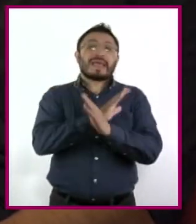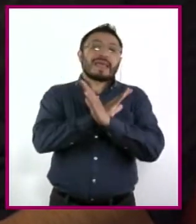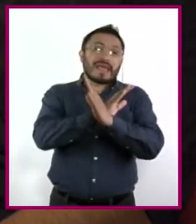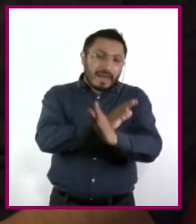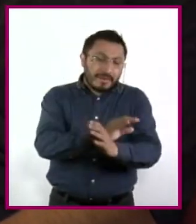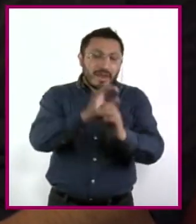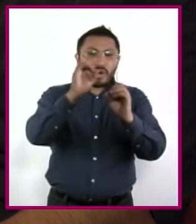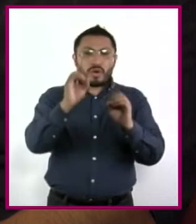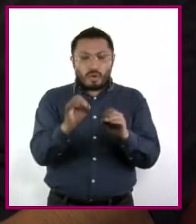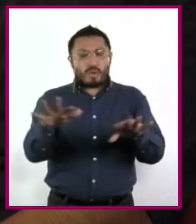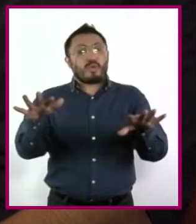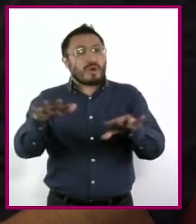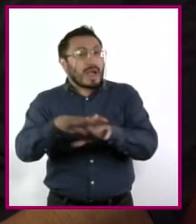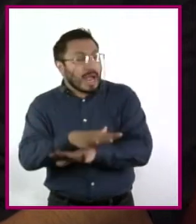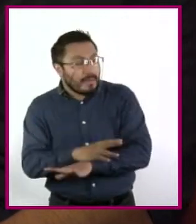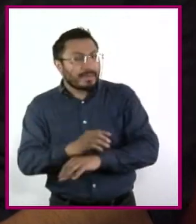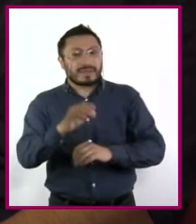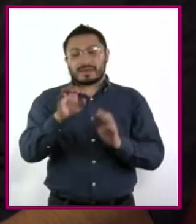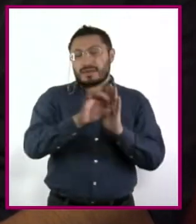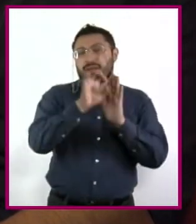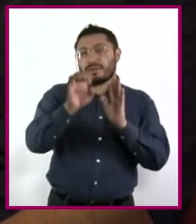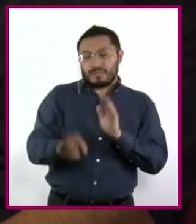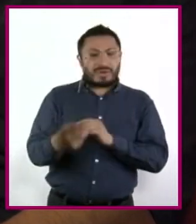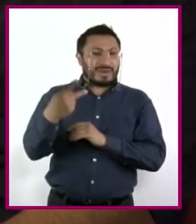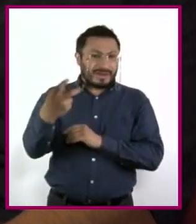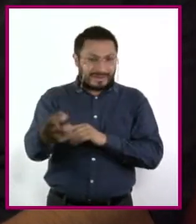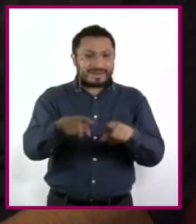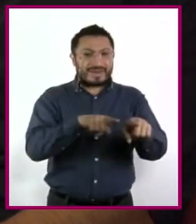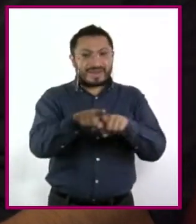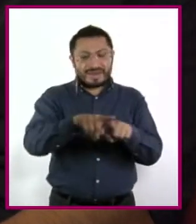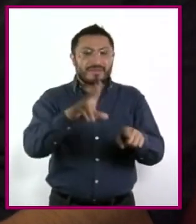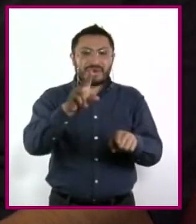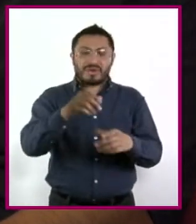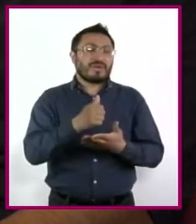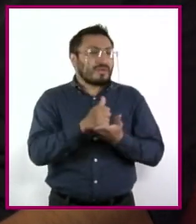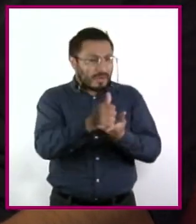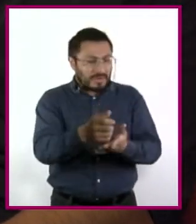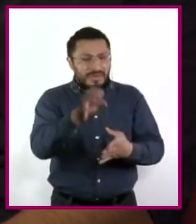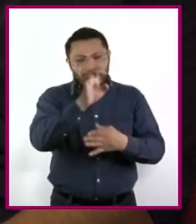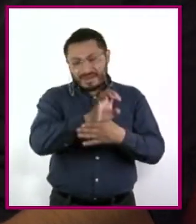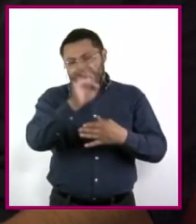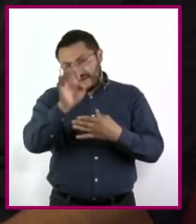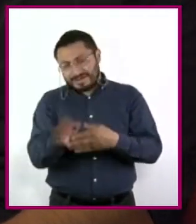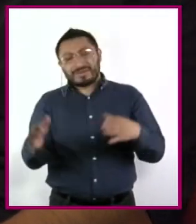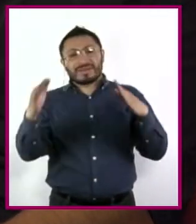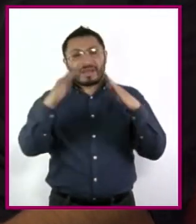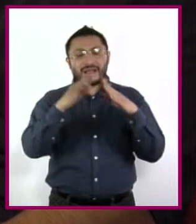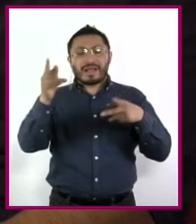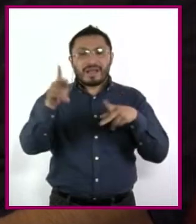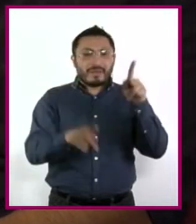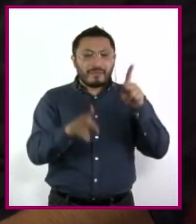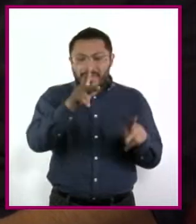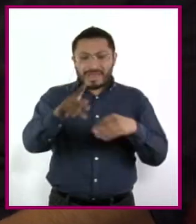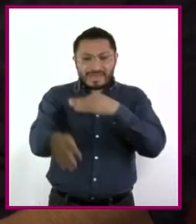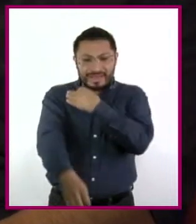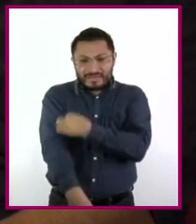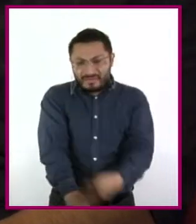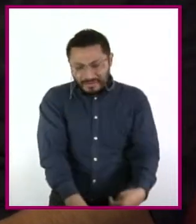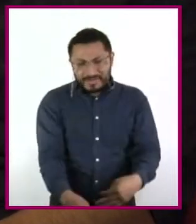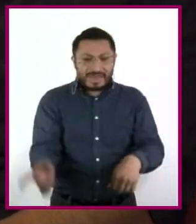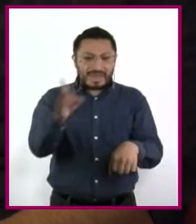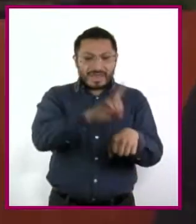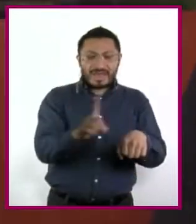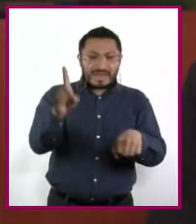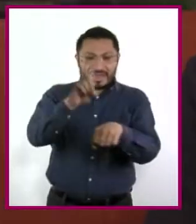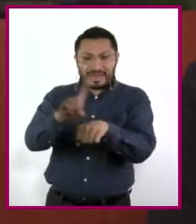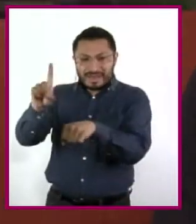modificarlas. En el ejemplo, podrías hablar con todos en casa para evitar estas situaciones y asignar días para que cada hermano lave